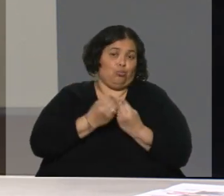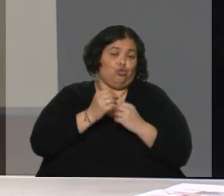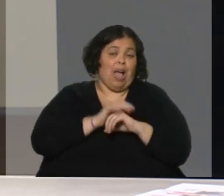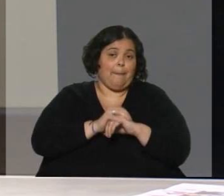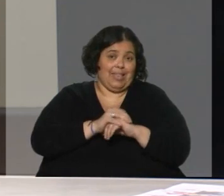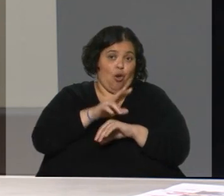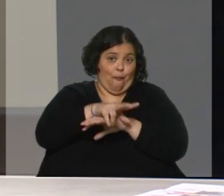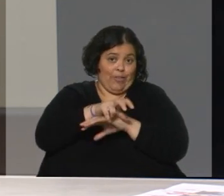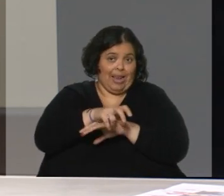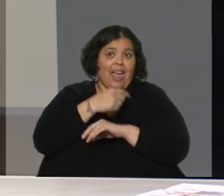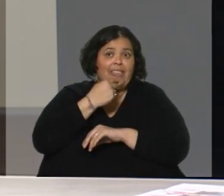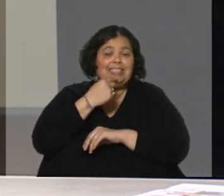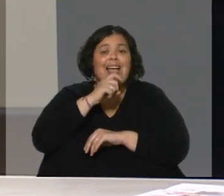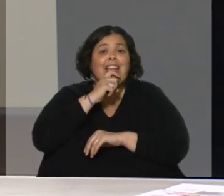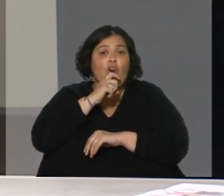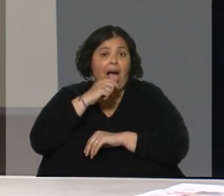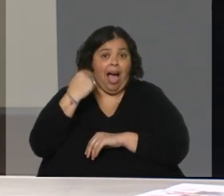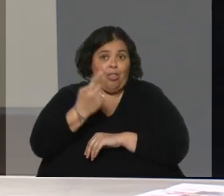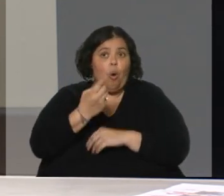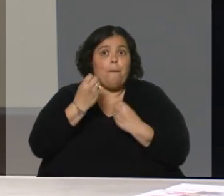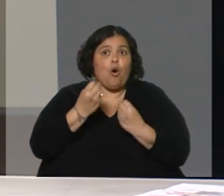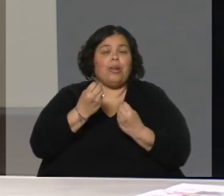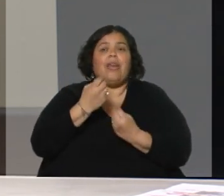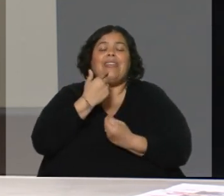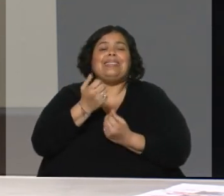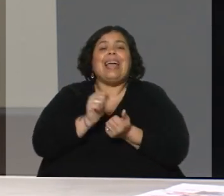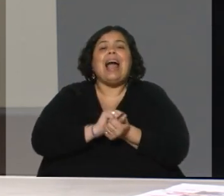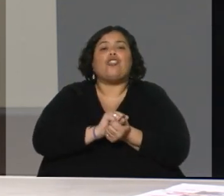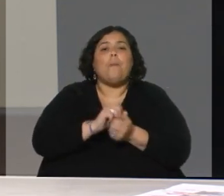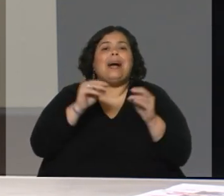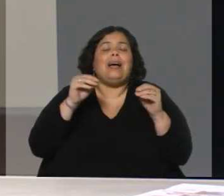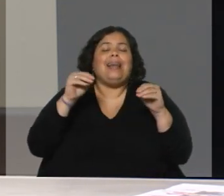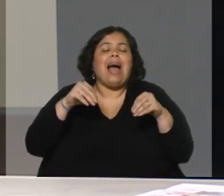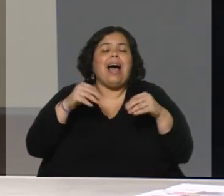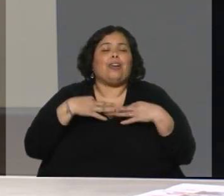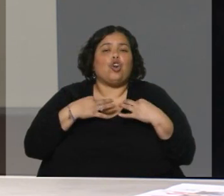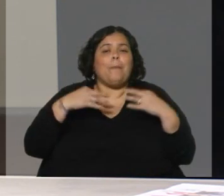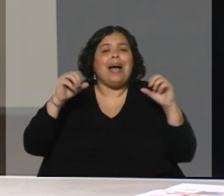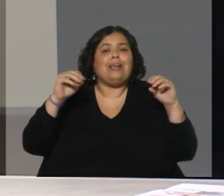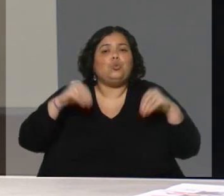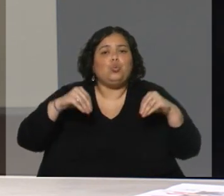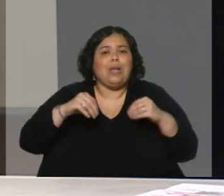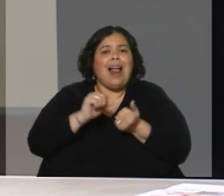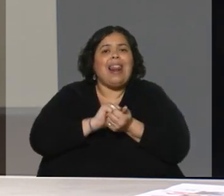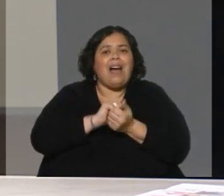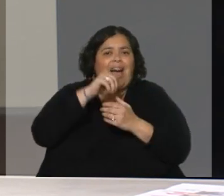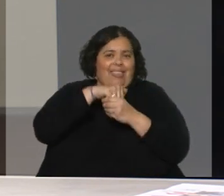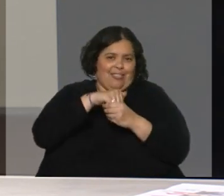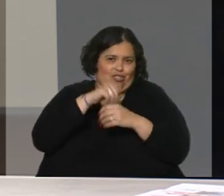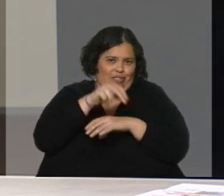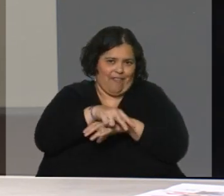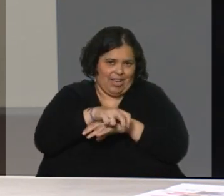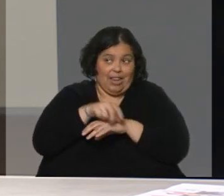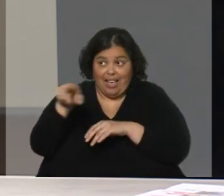de que están enojados porque la ropa sucia se lava en casa a ver ellos hablaron todo lo que